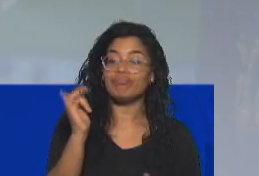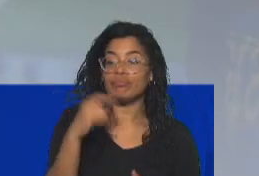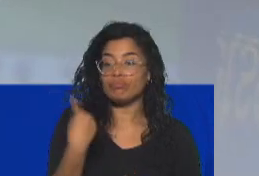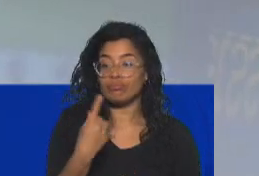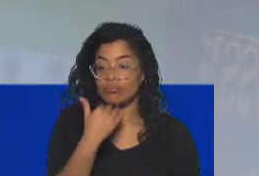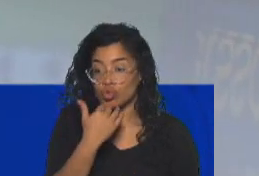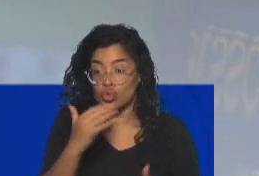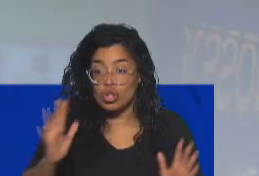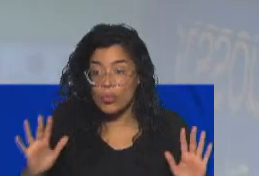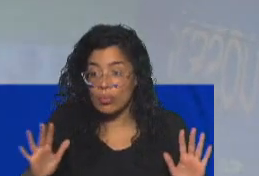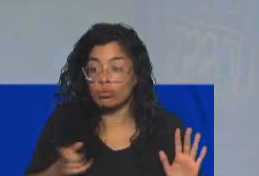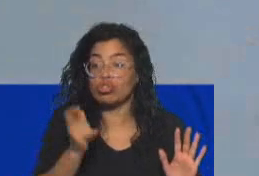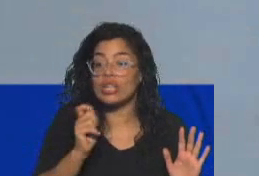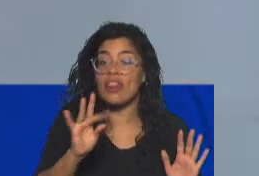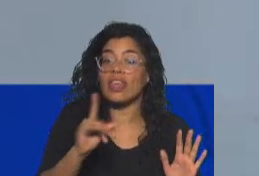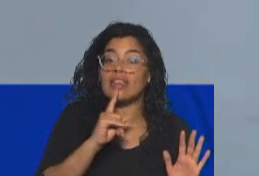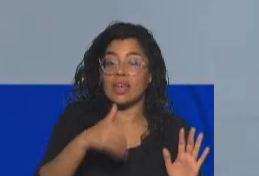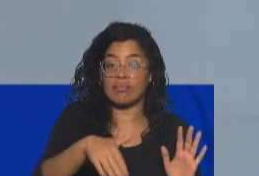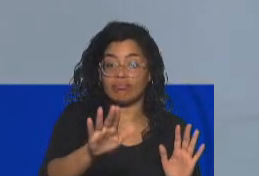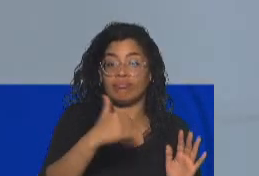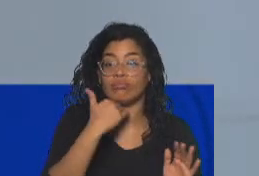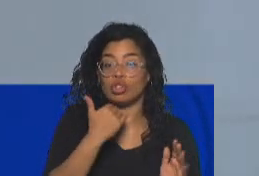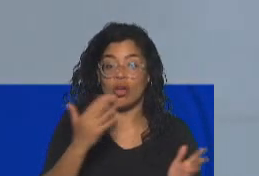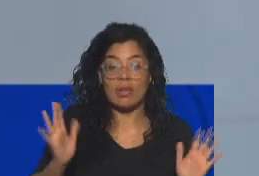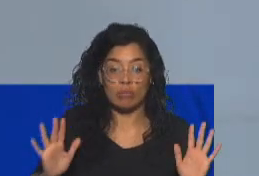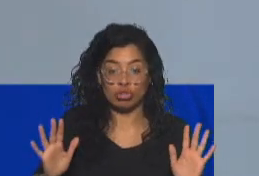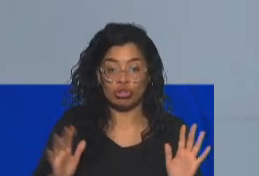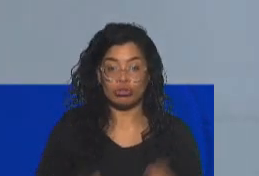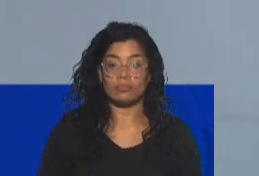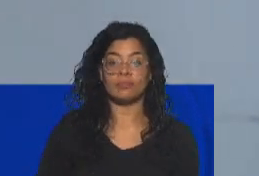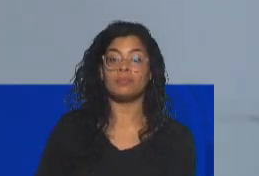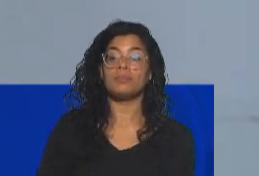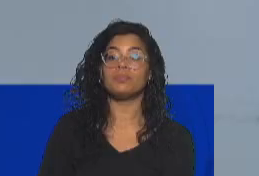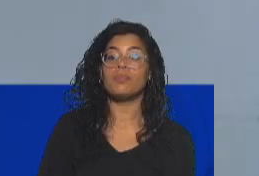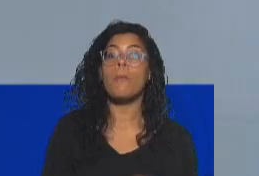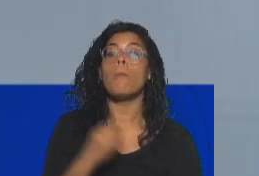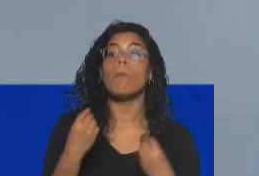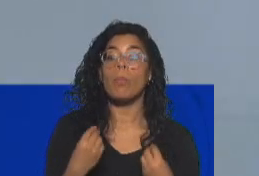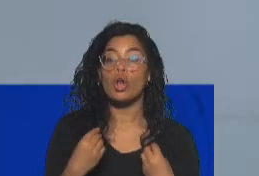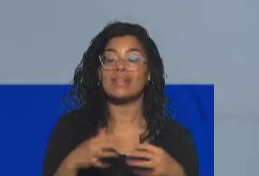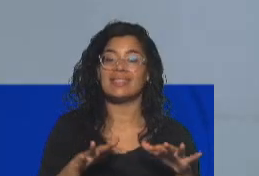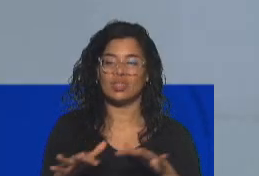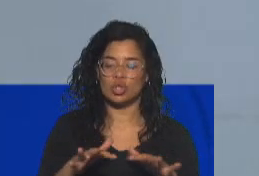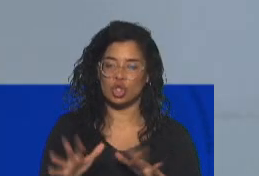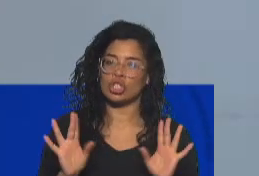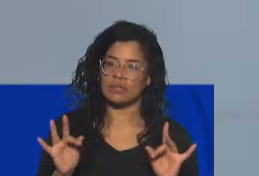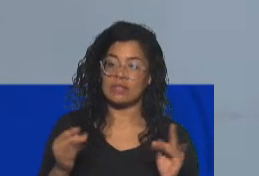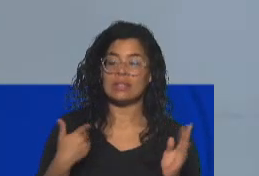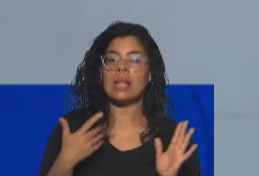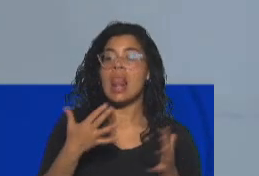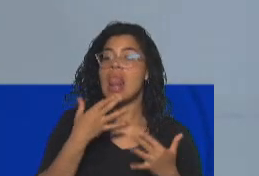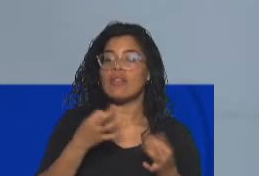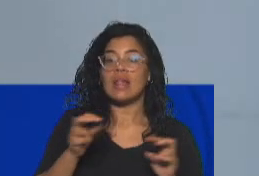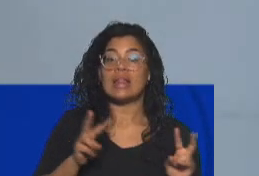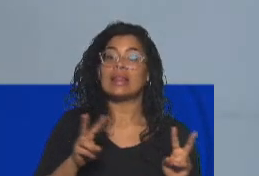si la realidad raro, marca. ¿No? Sí, es muy raro todo, ¿no? Es muy raro porque la circunstancia tiene que ver, y ahora vamos a estar con el partido. No está mal hablar de lo